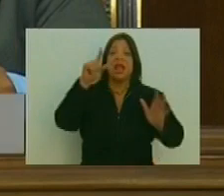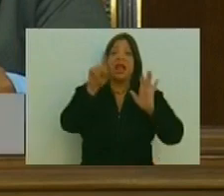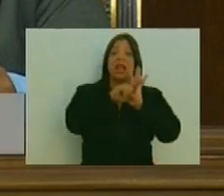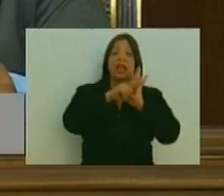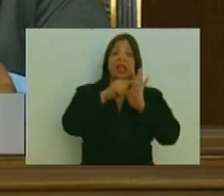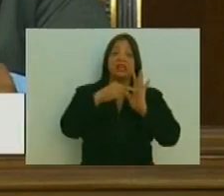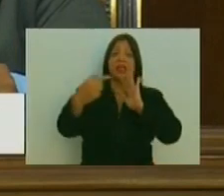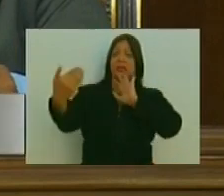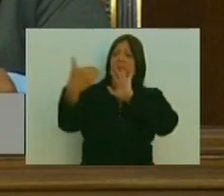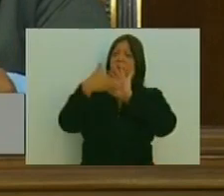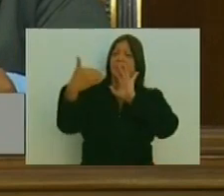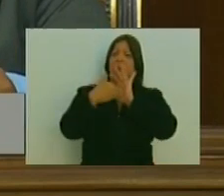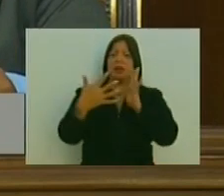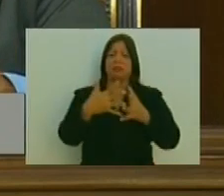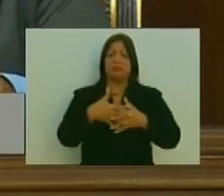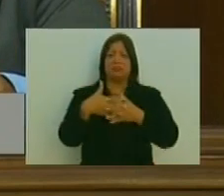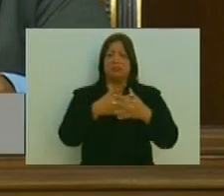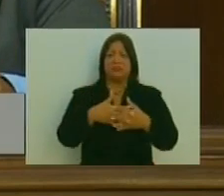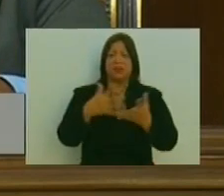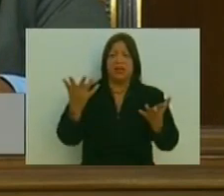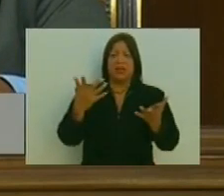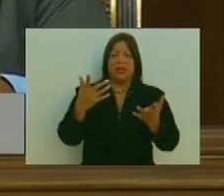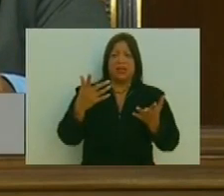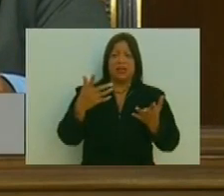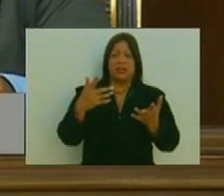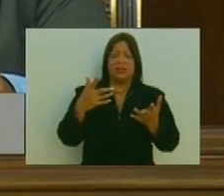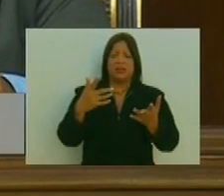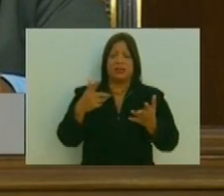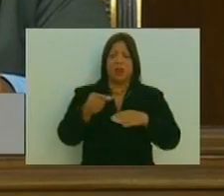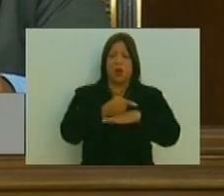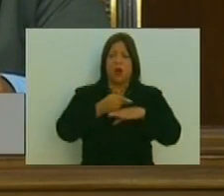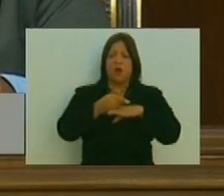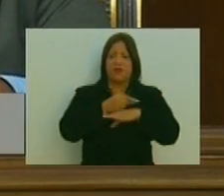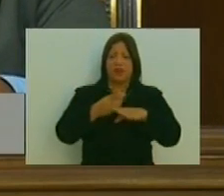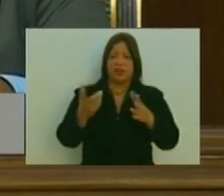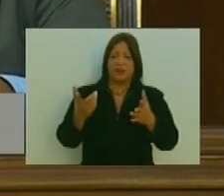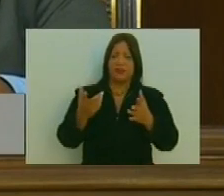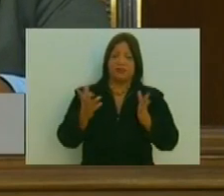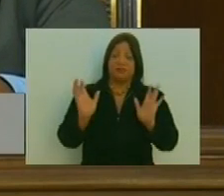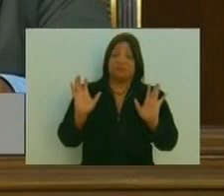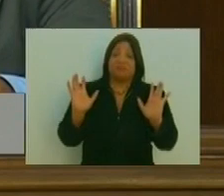soy sancionado, según la lista que sacaron ellos por ahí.